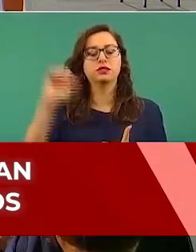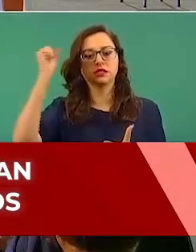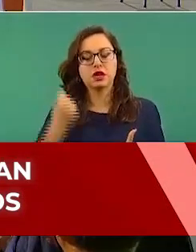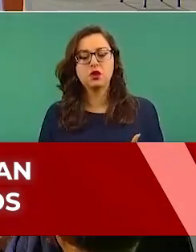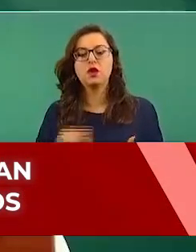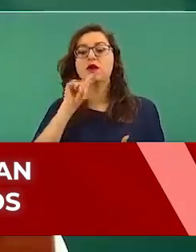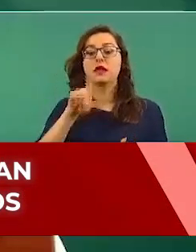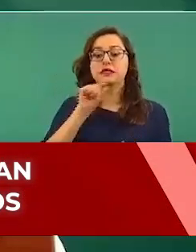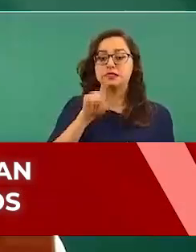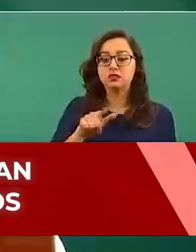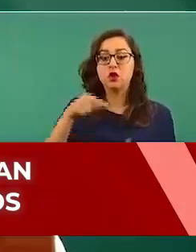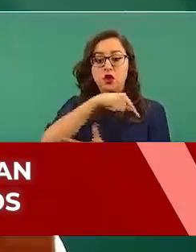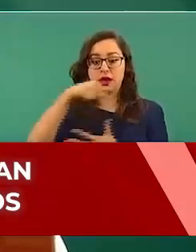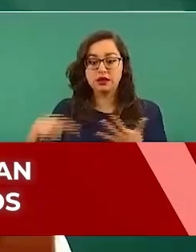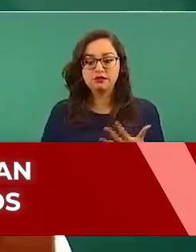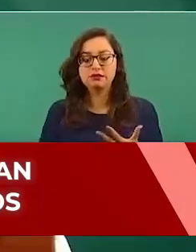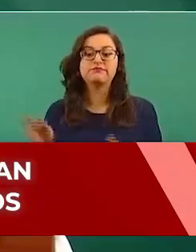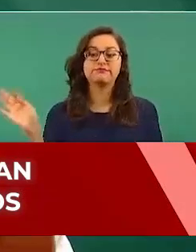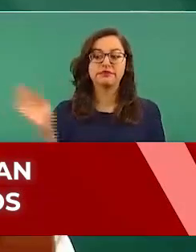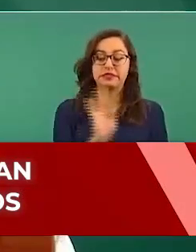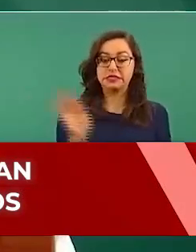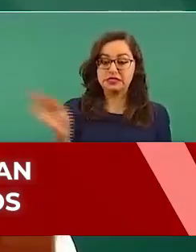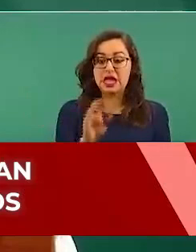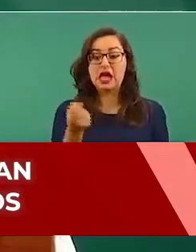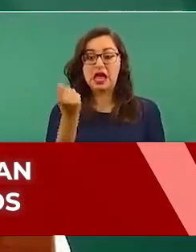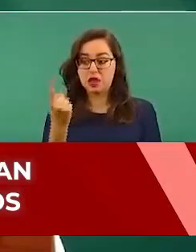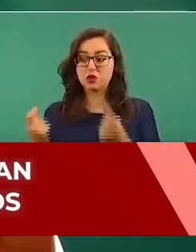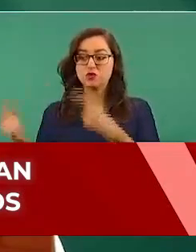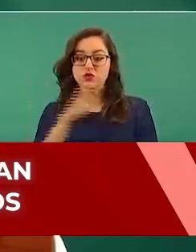riesgo de que los aspirantes y candidatos tengan cooptación por parte de